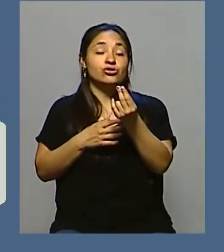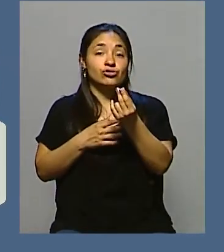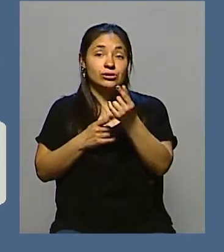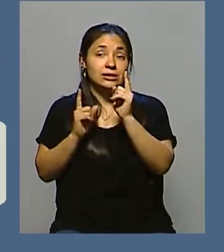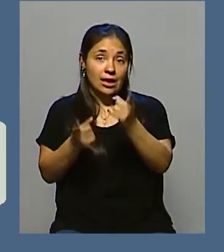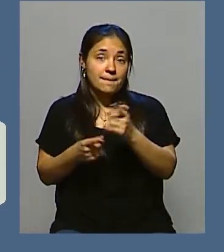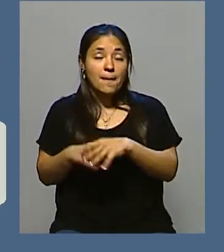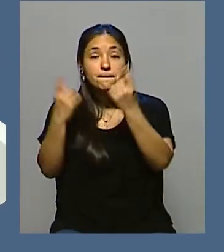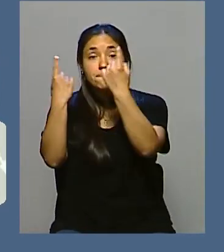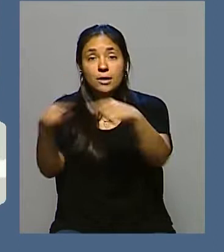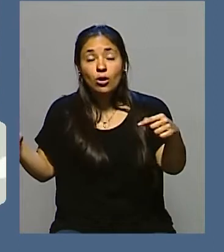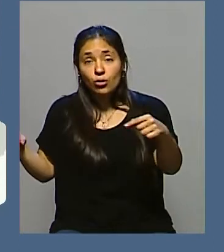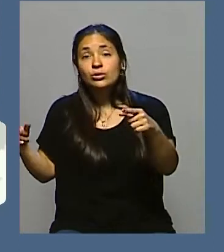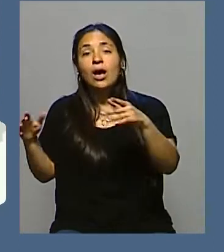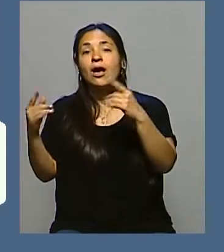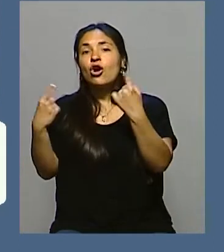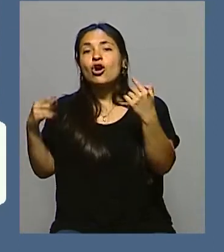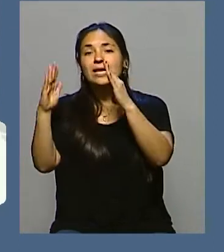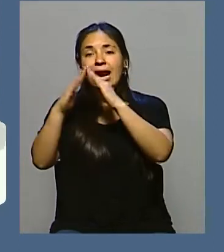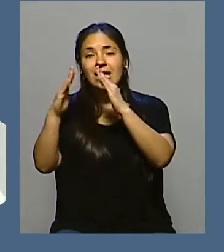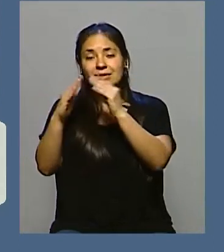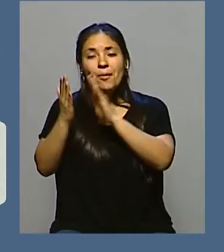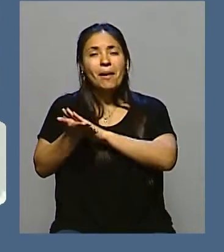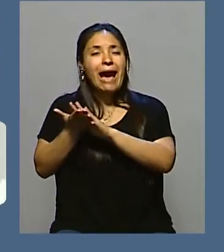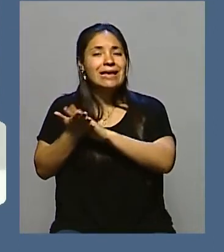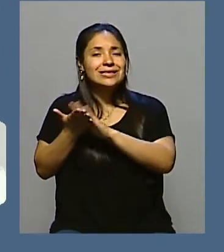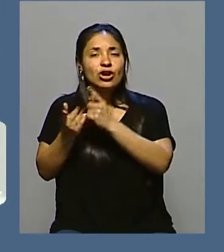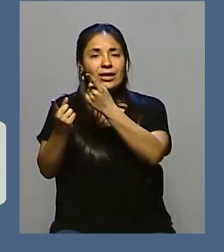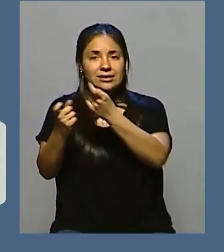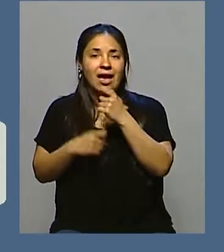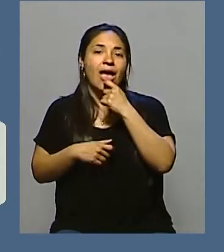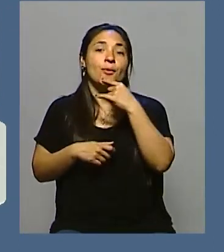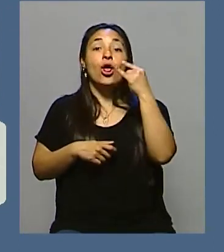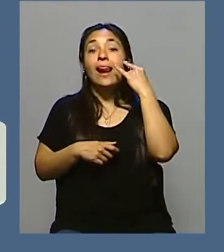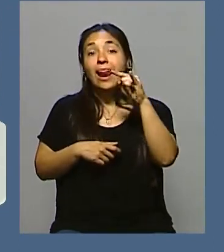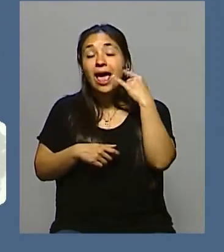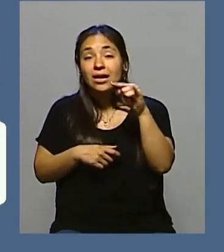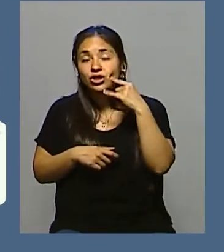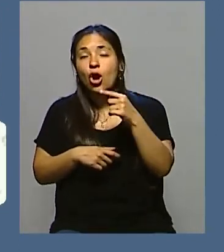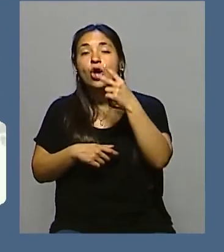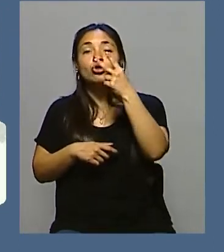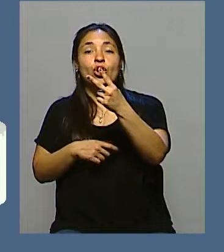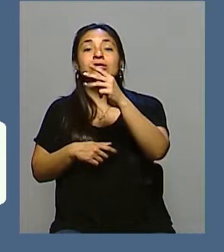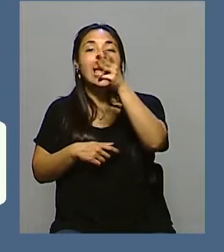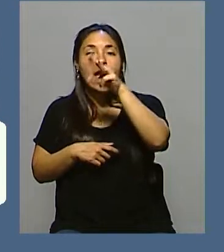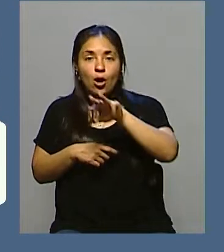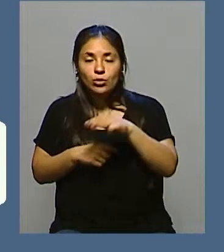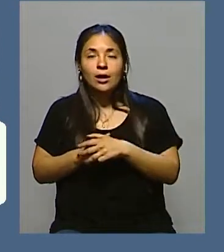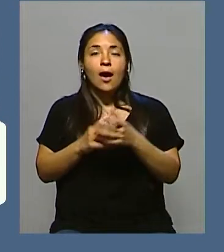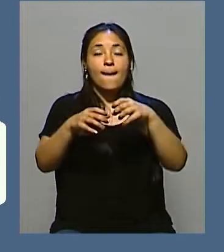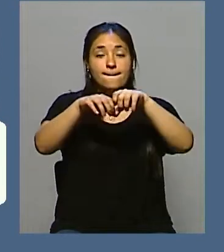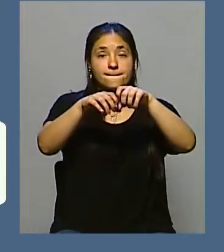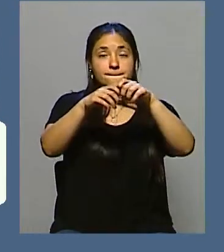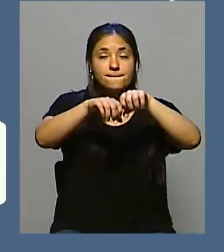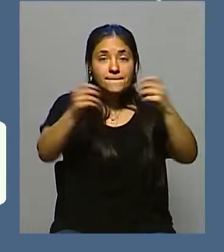también de los productos de la canasta básica. Claro. Por ejemplo, 1 litro de leche ya sale 2 euros, 1 kilo de pan sale